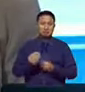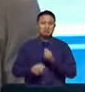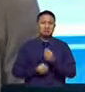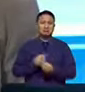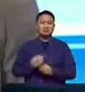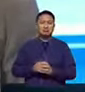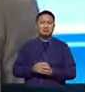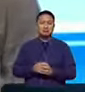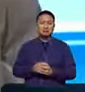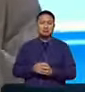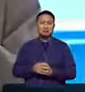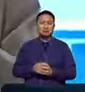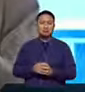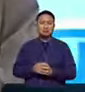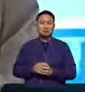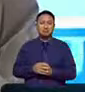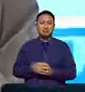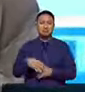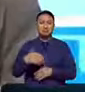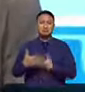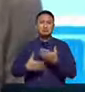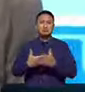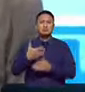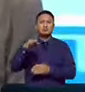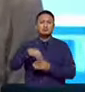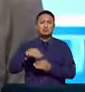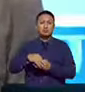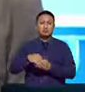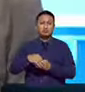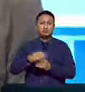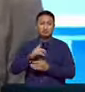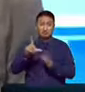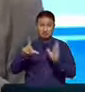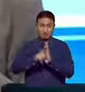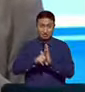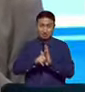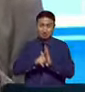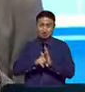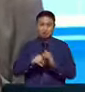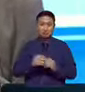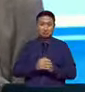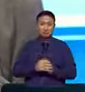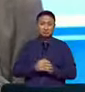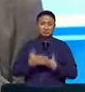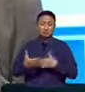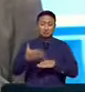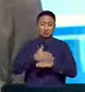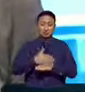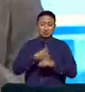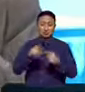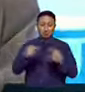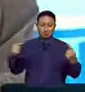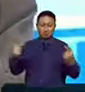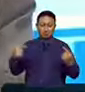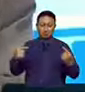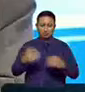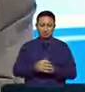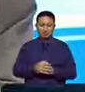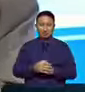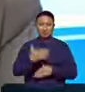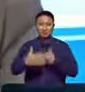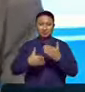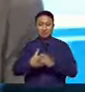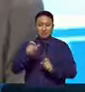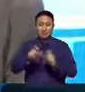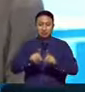es tener una elección deslegitimada. Y eso, en el momento de la polarización, va a acelerar la